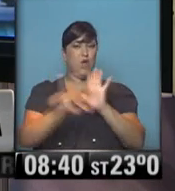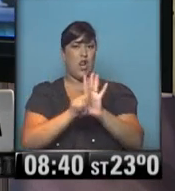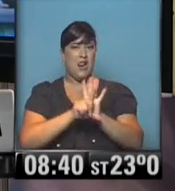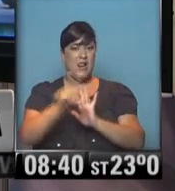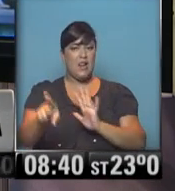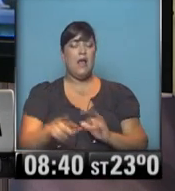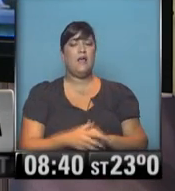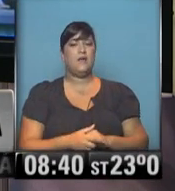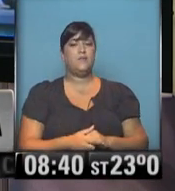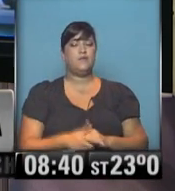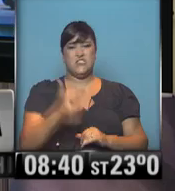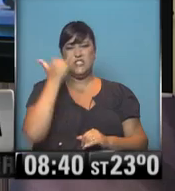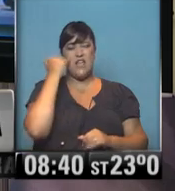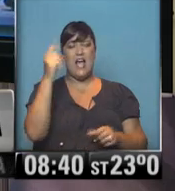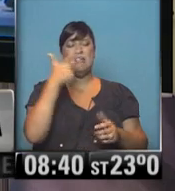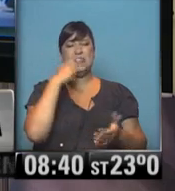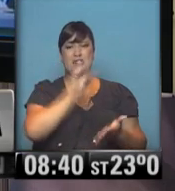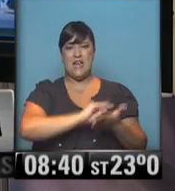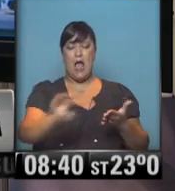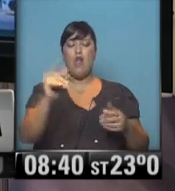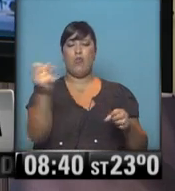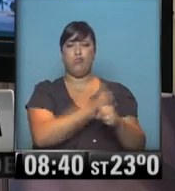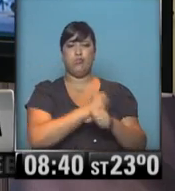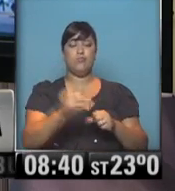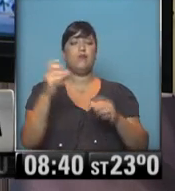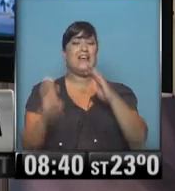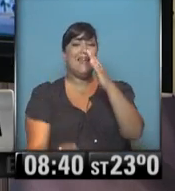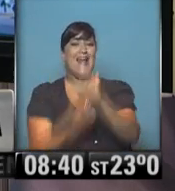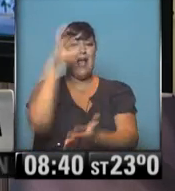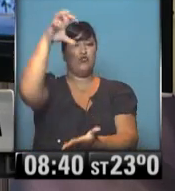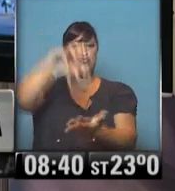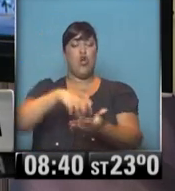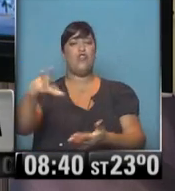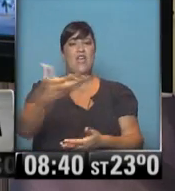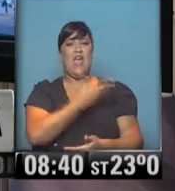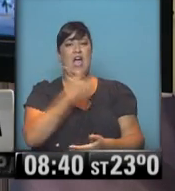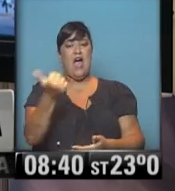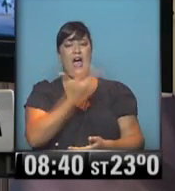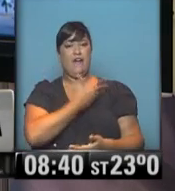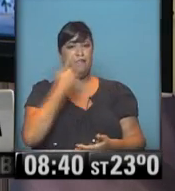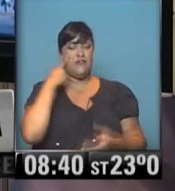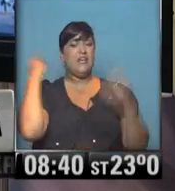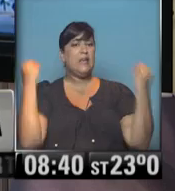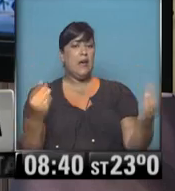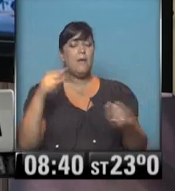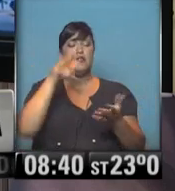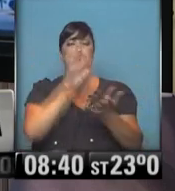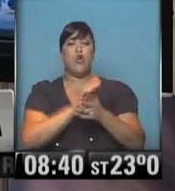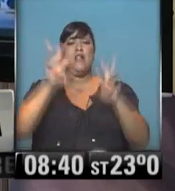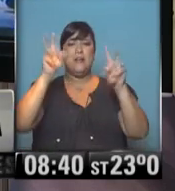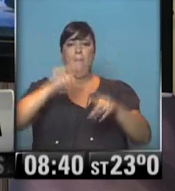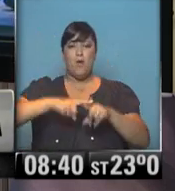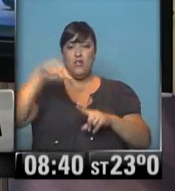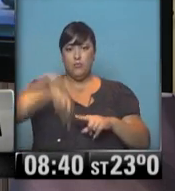que cuenta con la sanción del senado la creación de la agencia Federal de inteligencia qué es lo que va a ocurrir desde el punto de vista político en el día de hoy van a